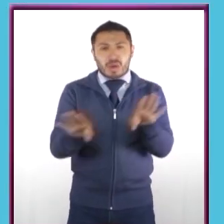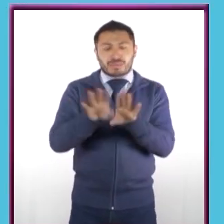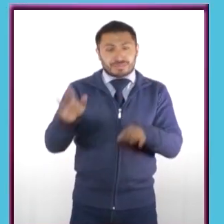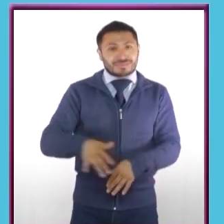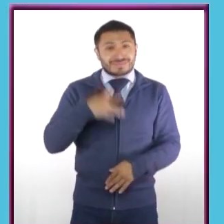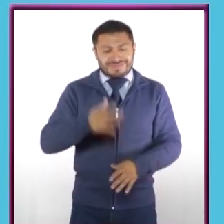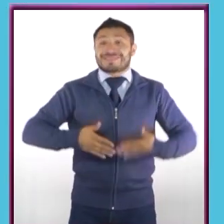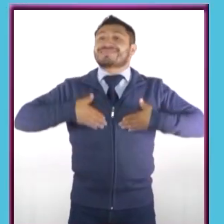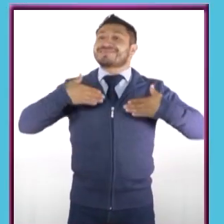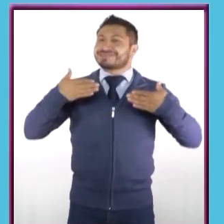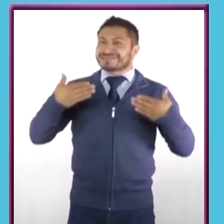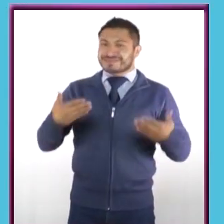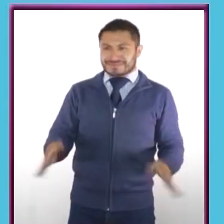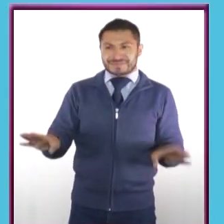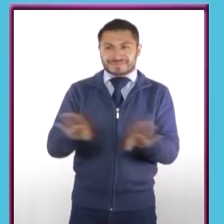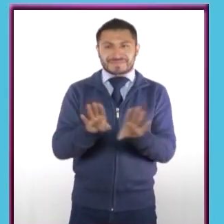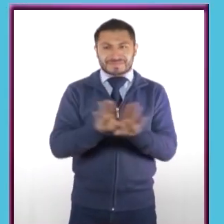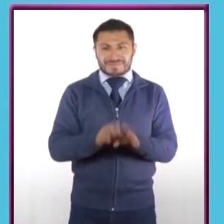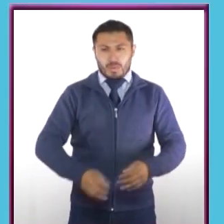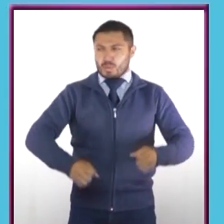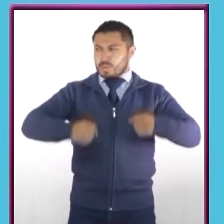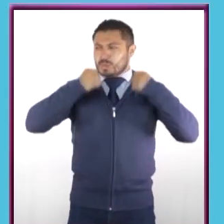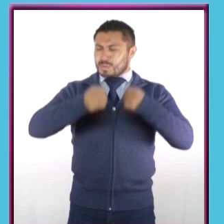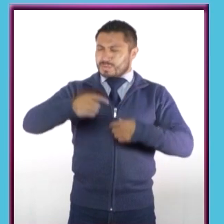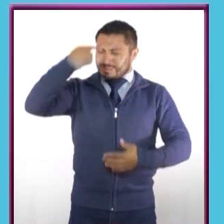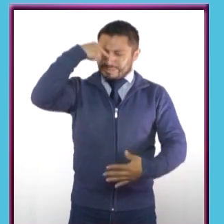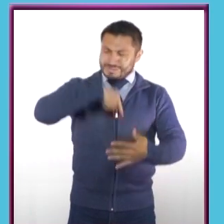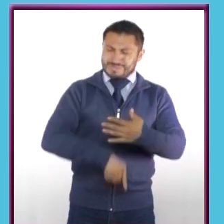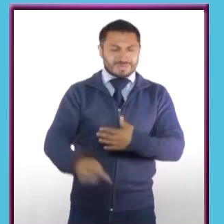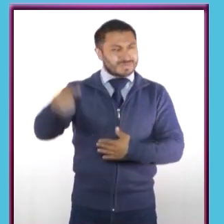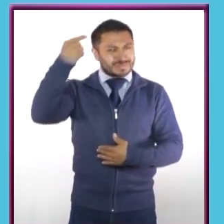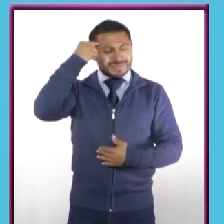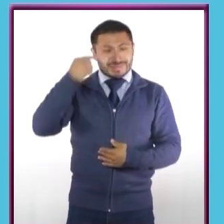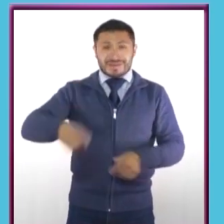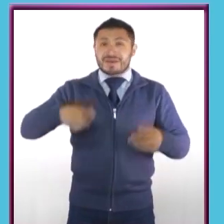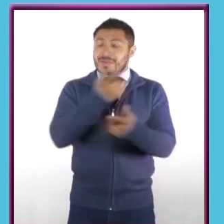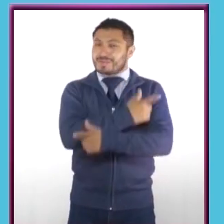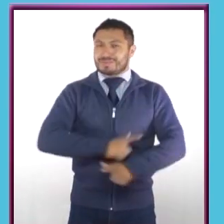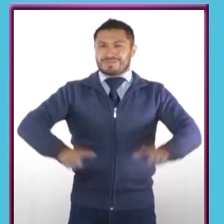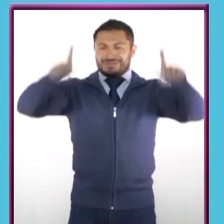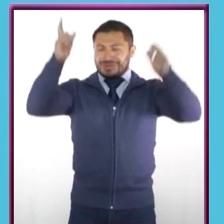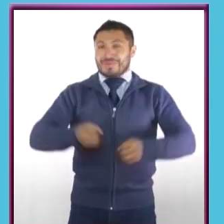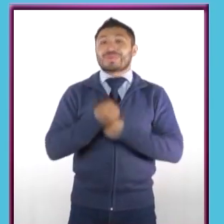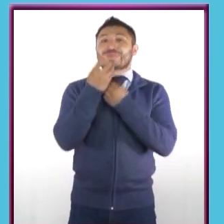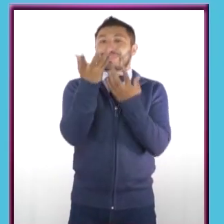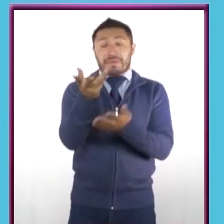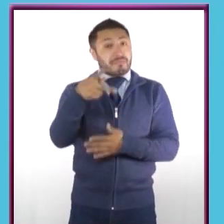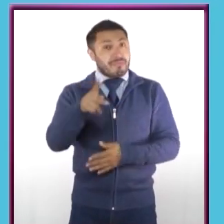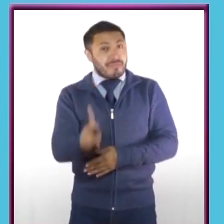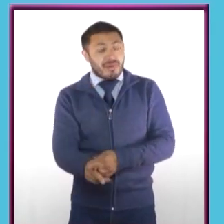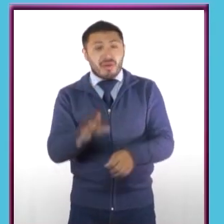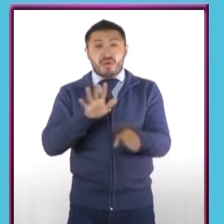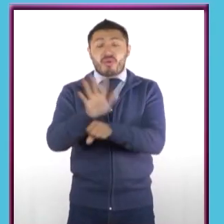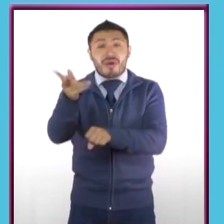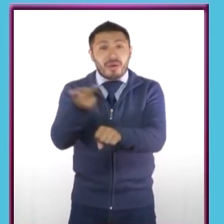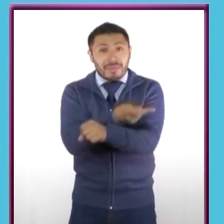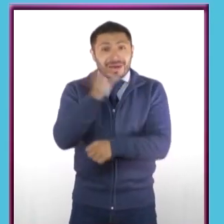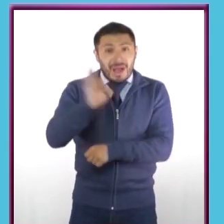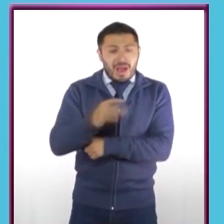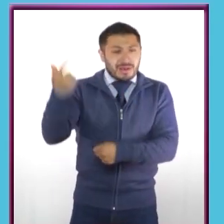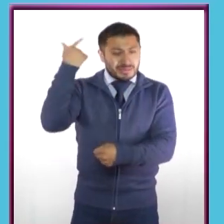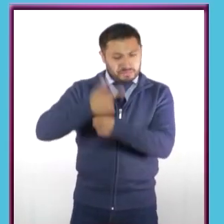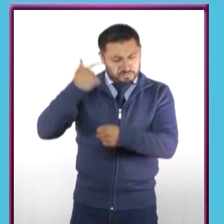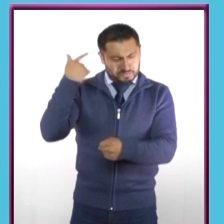cuando experimentamos confianza, nos sentimos con fuerza para actuar y expresarnos con libertad. Pero, ¿qué pasa cuando